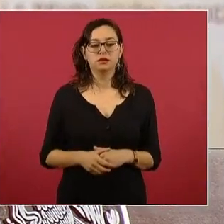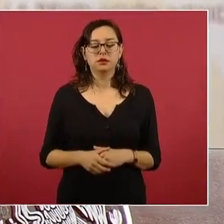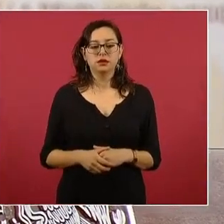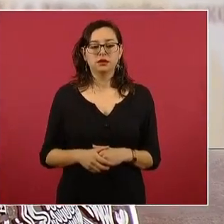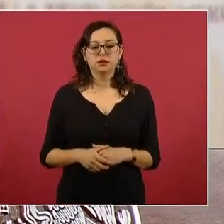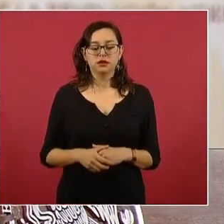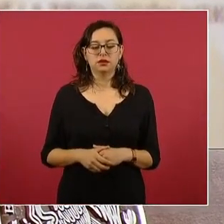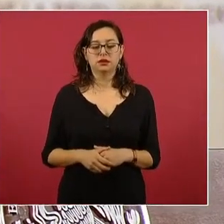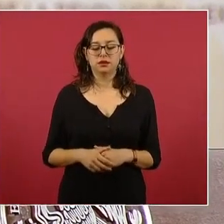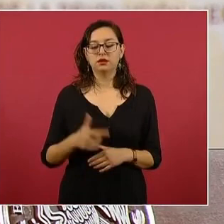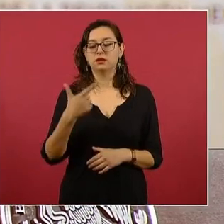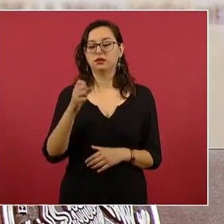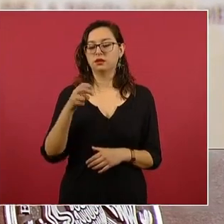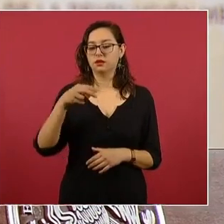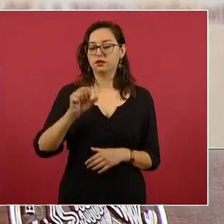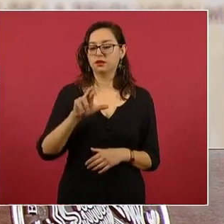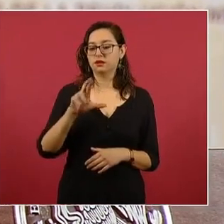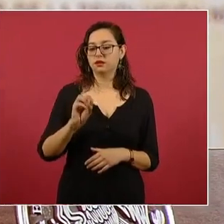Villamil,